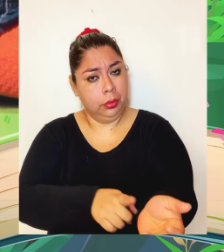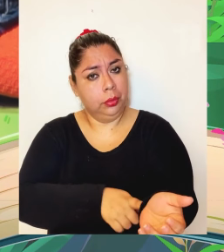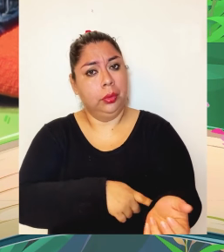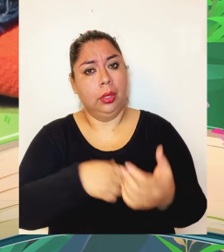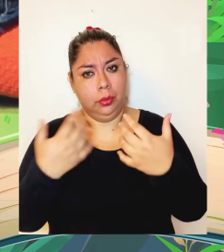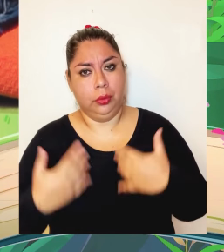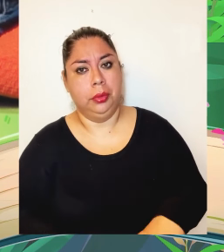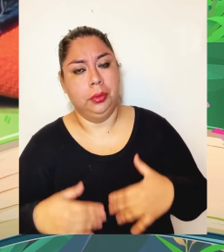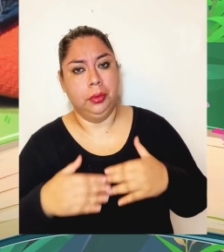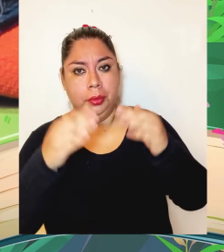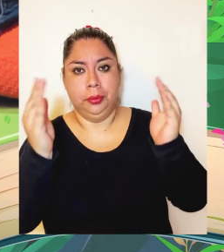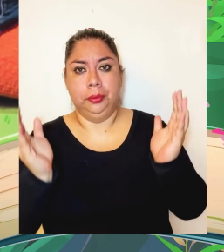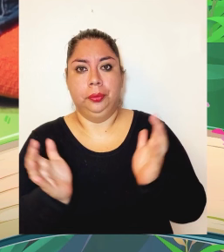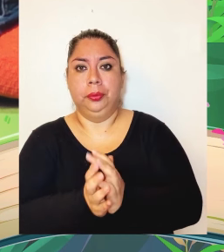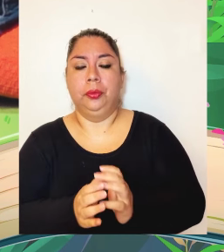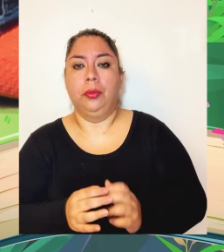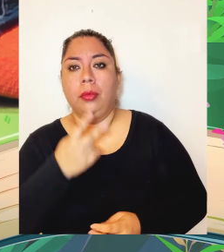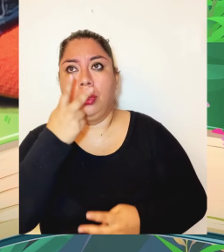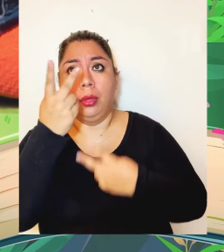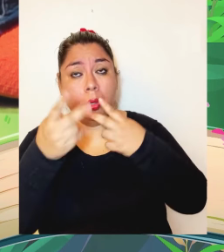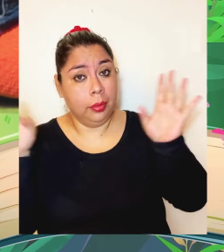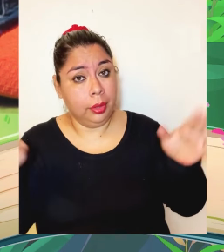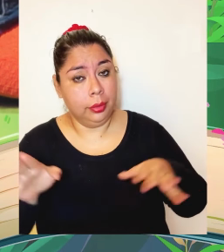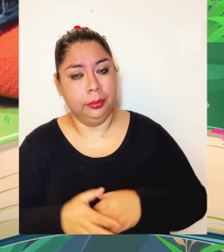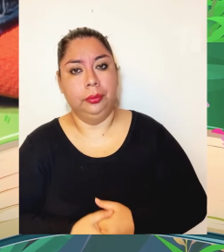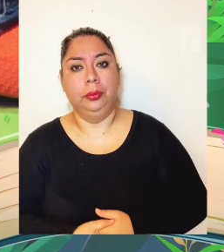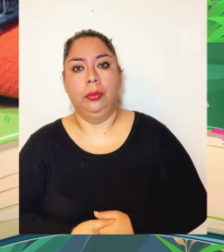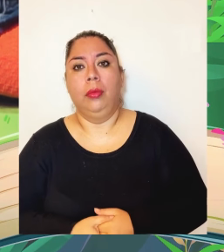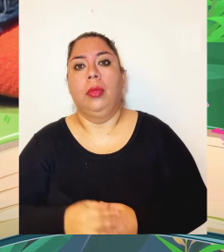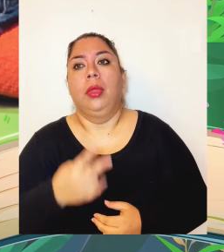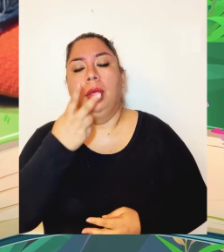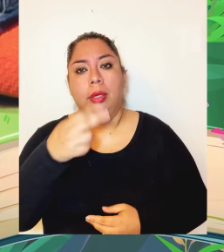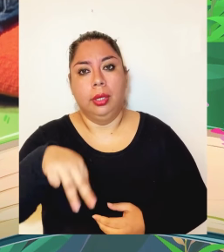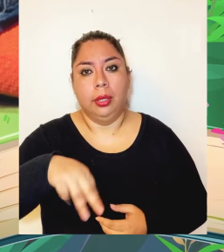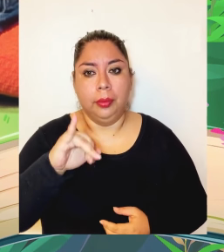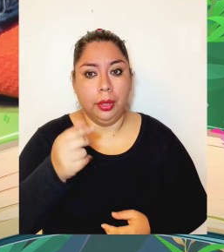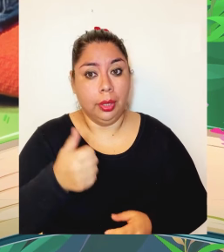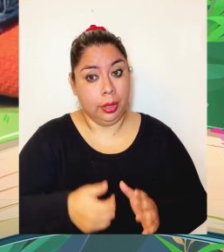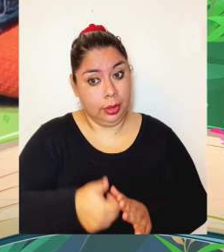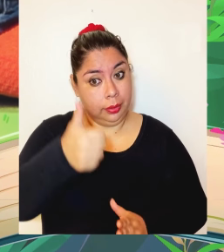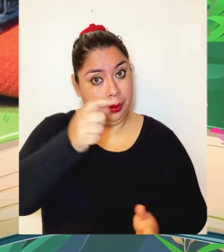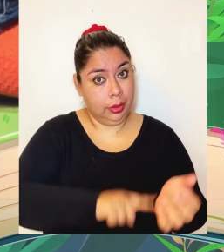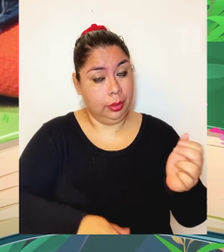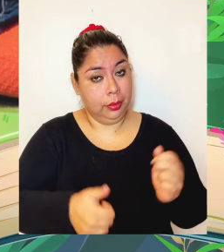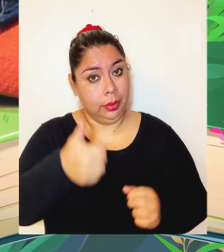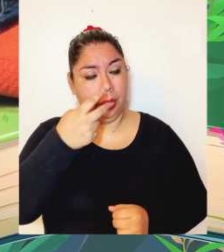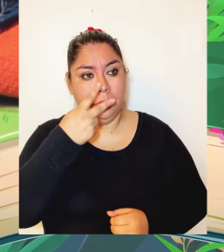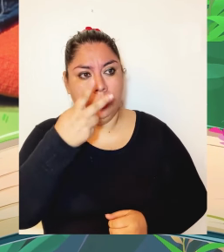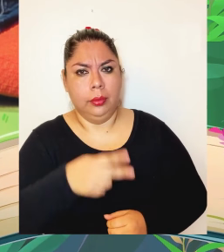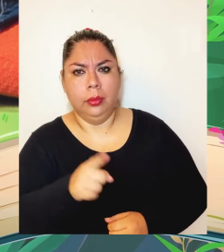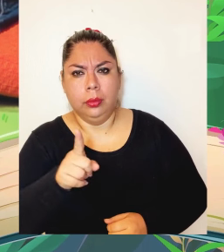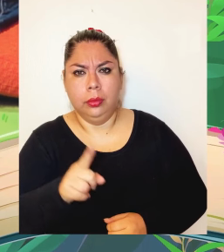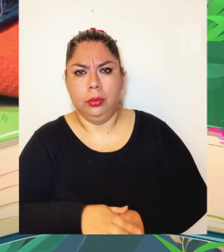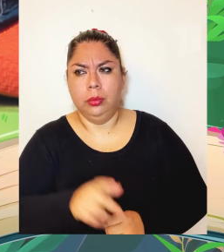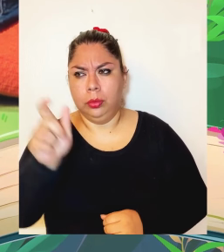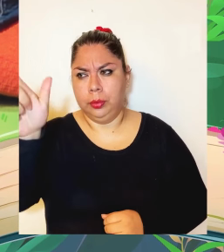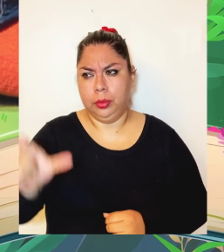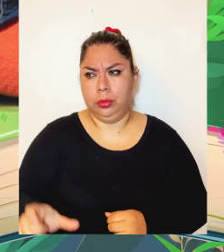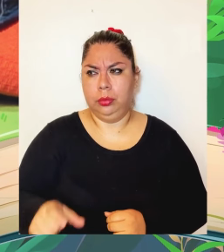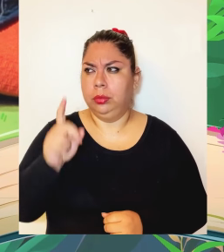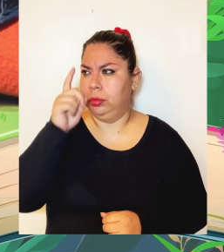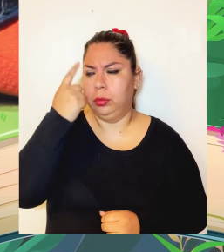ronguan, pugia ya tengo. Ujruna. Caruman de caballas. Che, titica que quiere ver. Son más